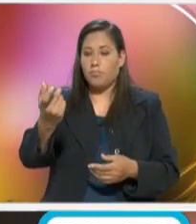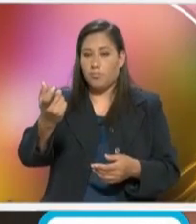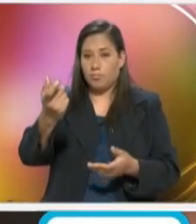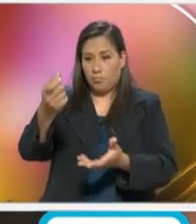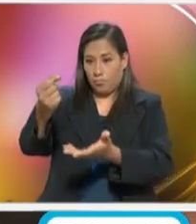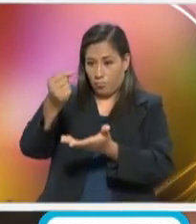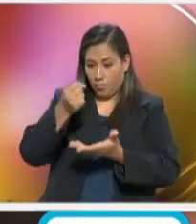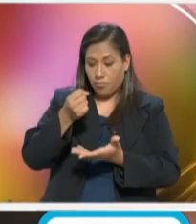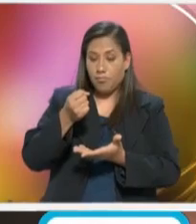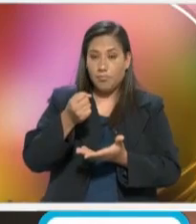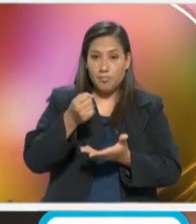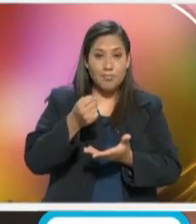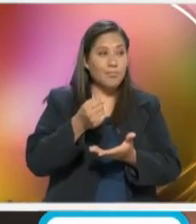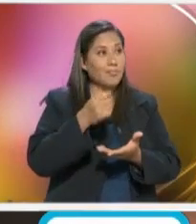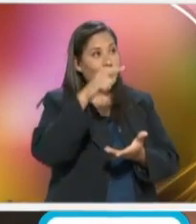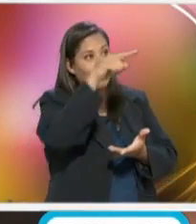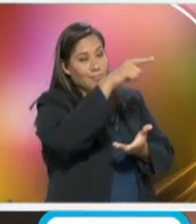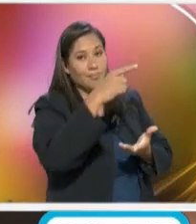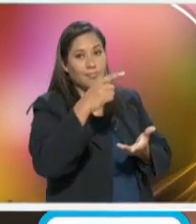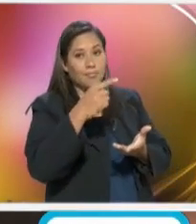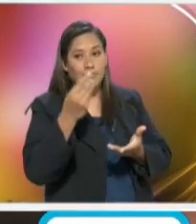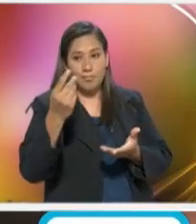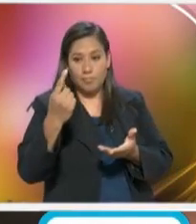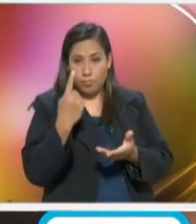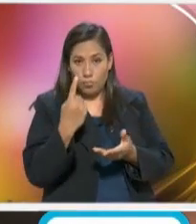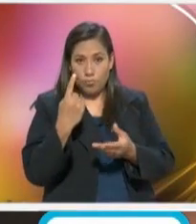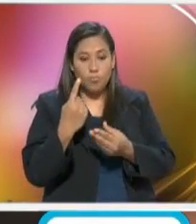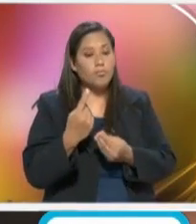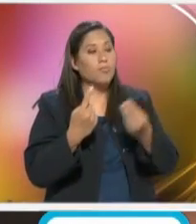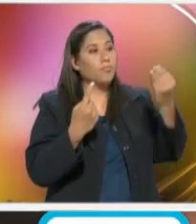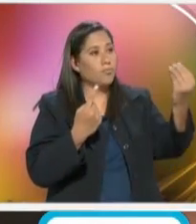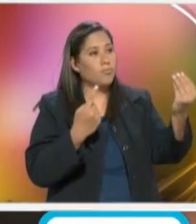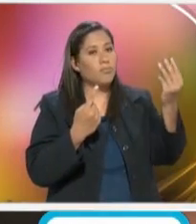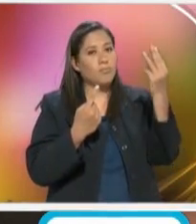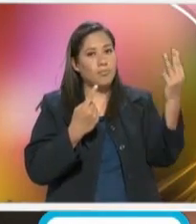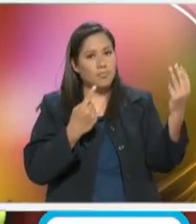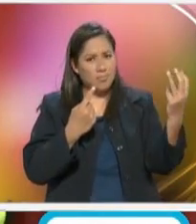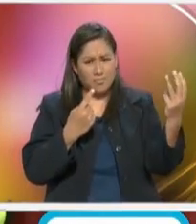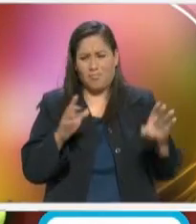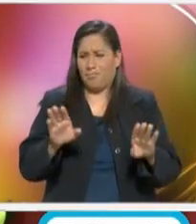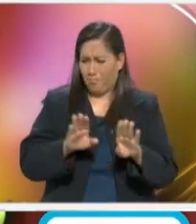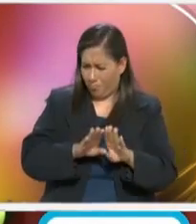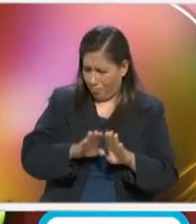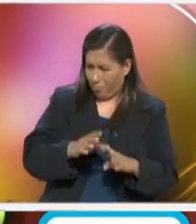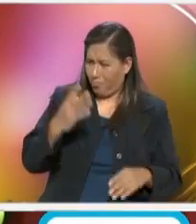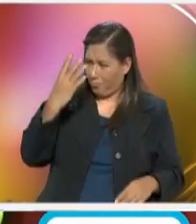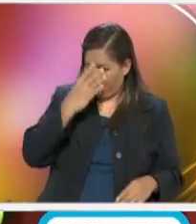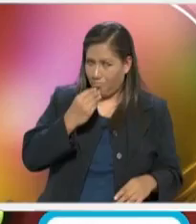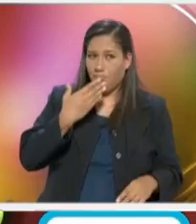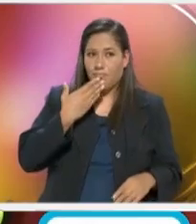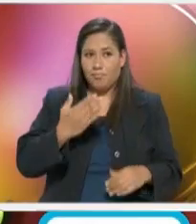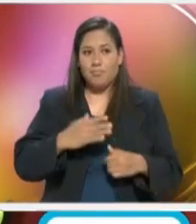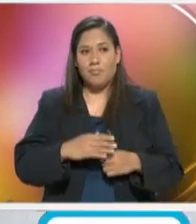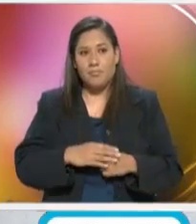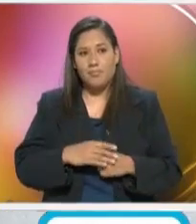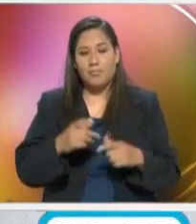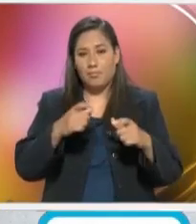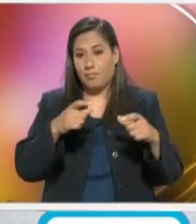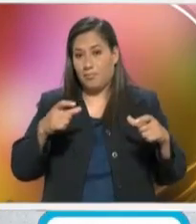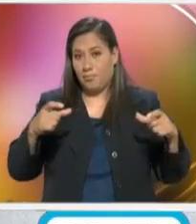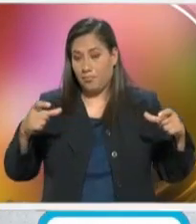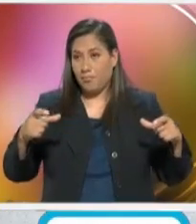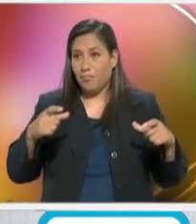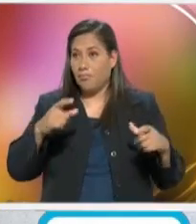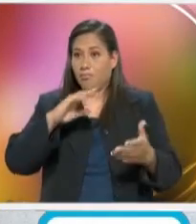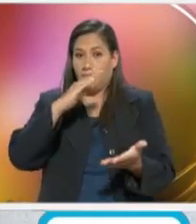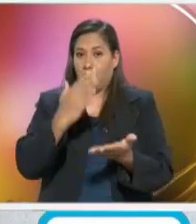operamos, regresamos a la comunidad 3 pesos en retorno. ¿Y cómo es esa fórmula? Porque me parece maravillosa, ¿no, Maravilloso, Gabriela? es un crecimiento entonces que